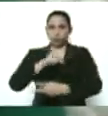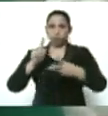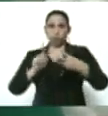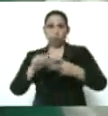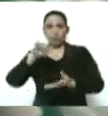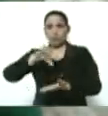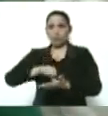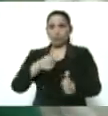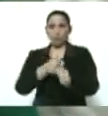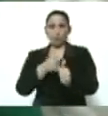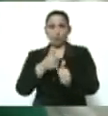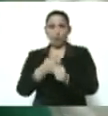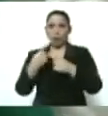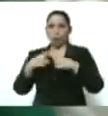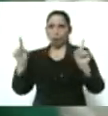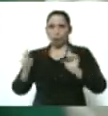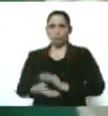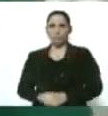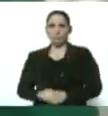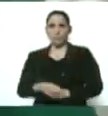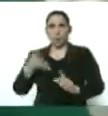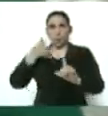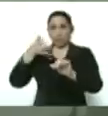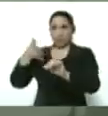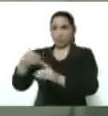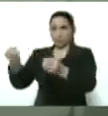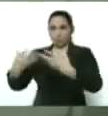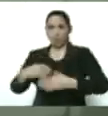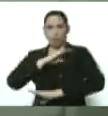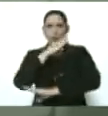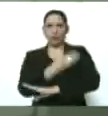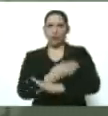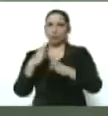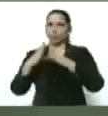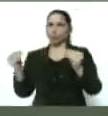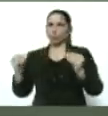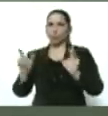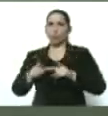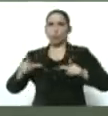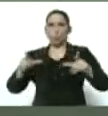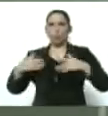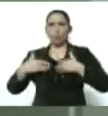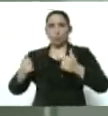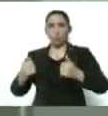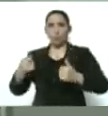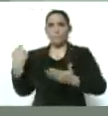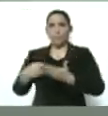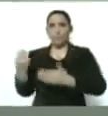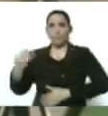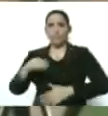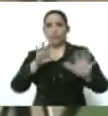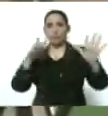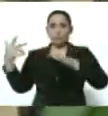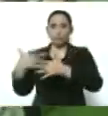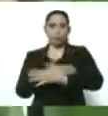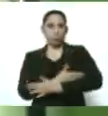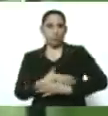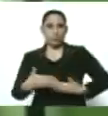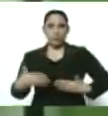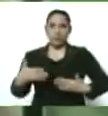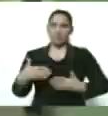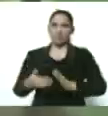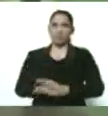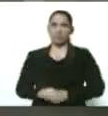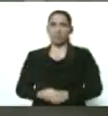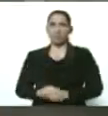asistencial de Chorobobo, una orientación que usted nos ha dado de fortalecer el sector salud. Estamos invirtiendo un poco más de 18 mil millones de bolívares